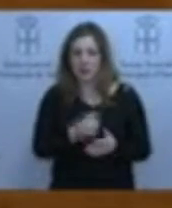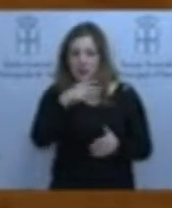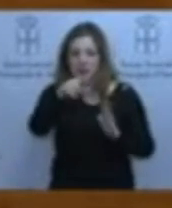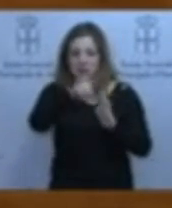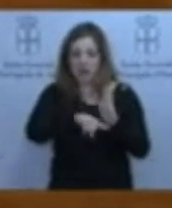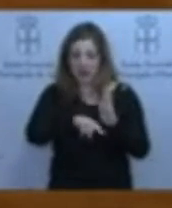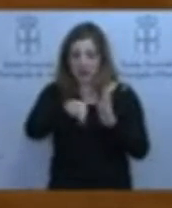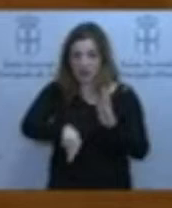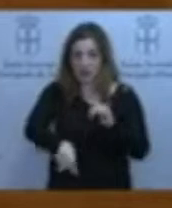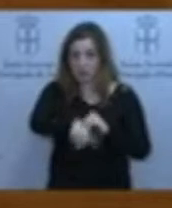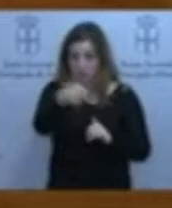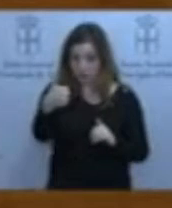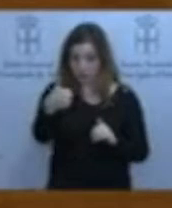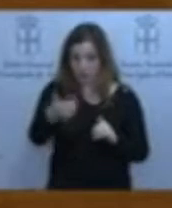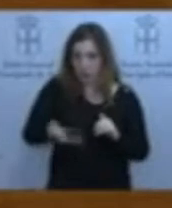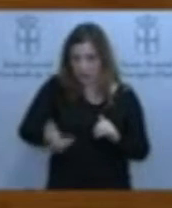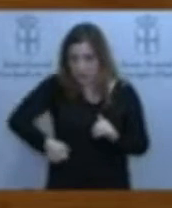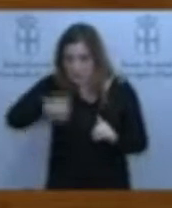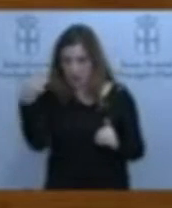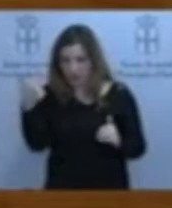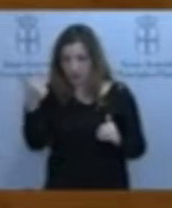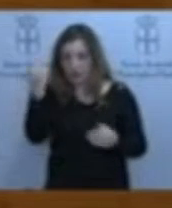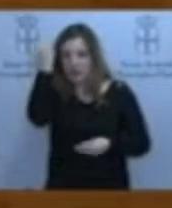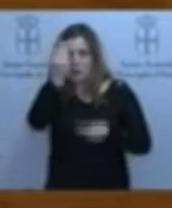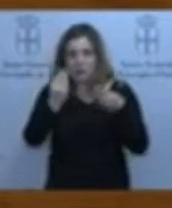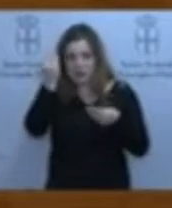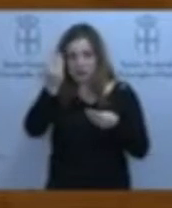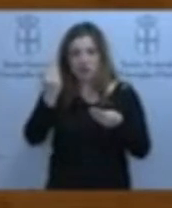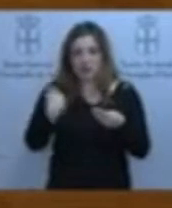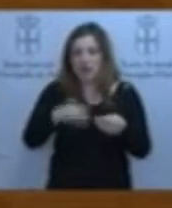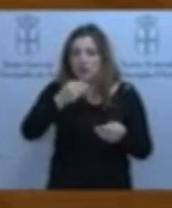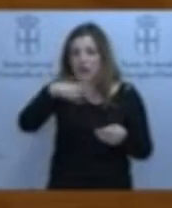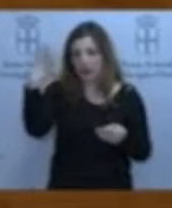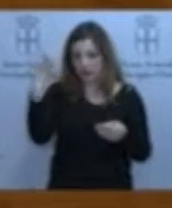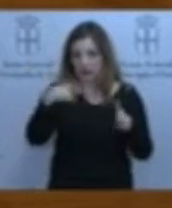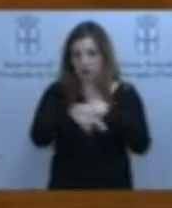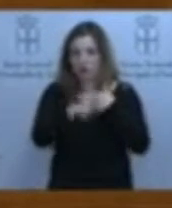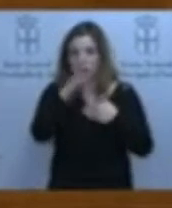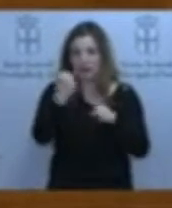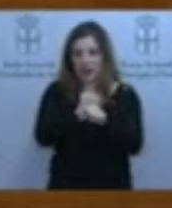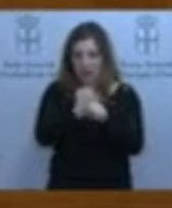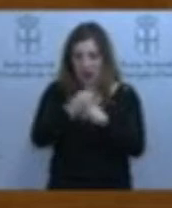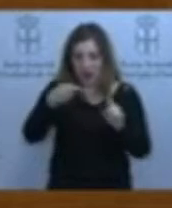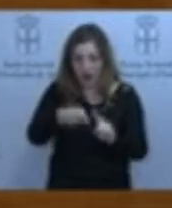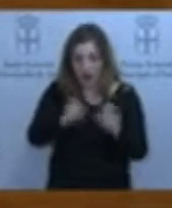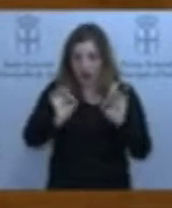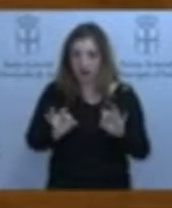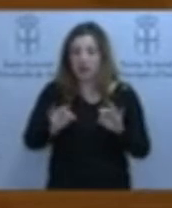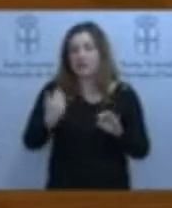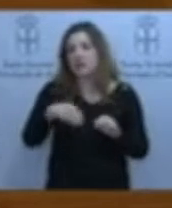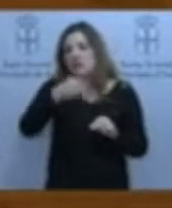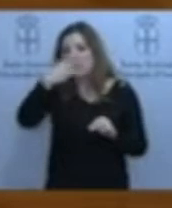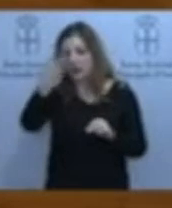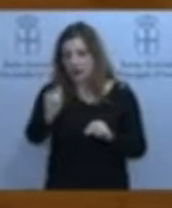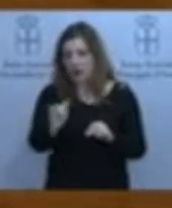calado y creemos que con eso ya tenemos material suficiente para poder trabajar con ello. Ya tenemos material suficiente para eso, porque además,